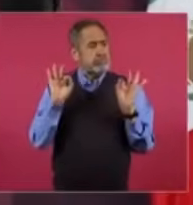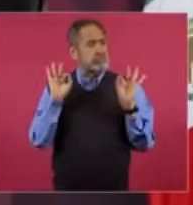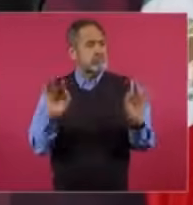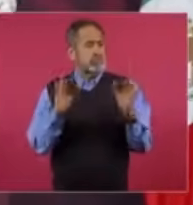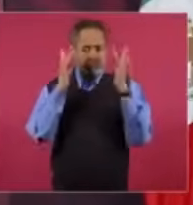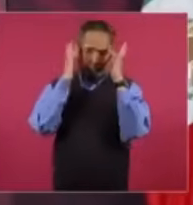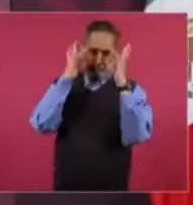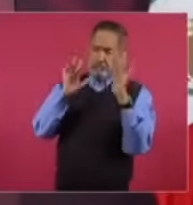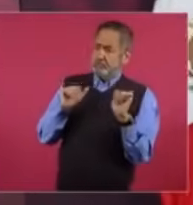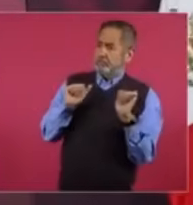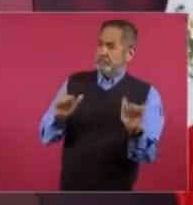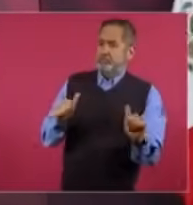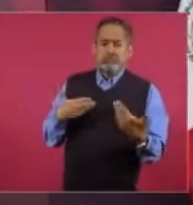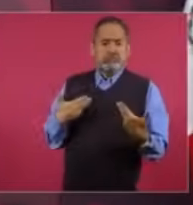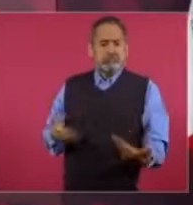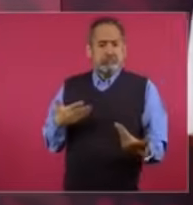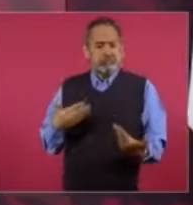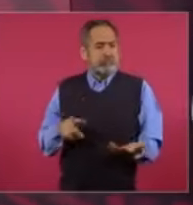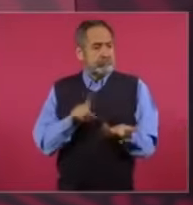igual,